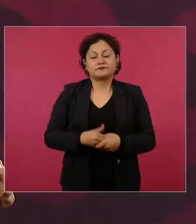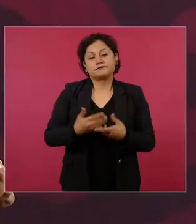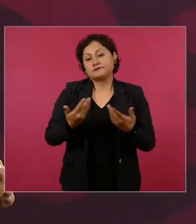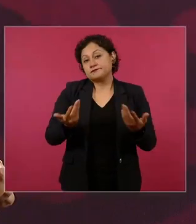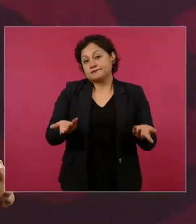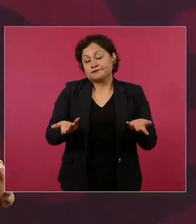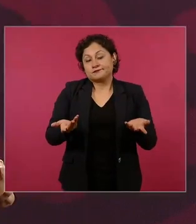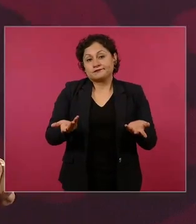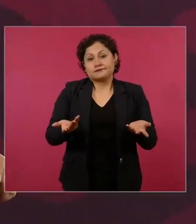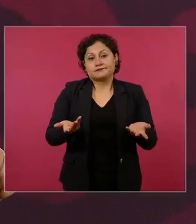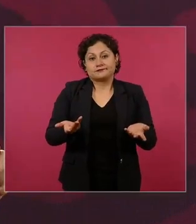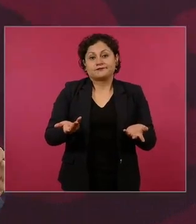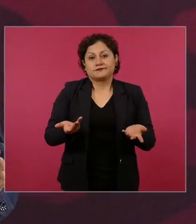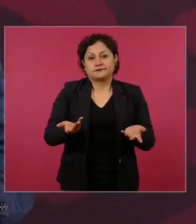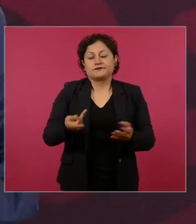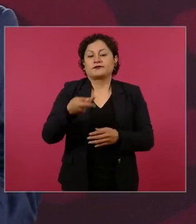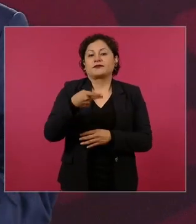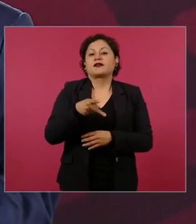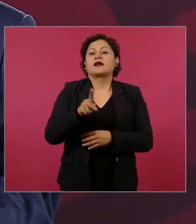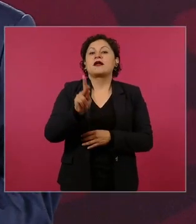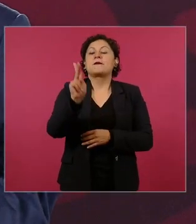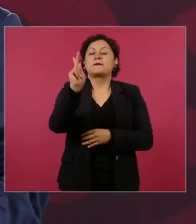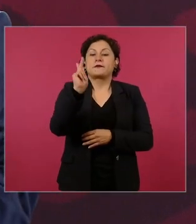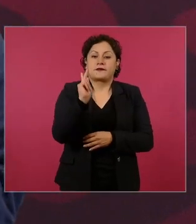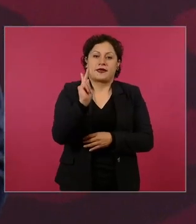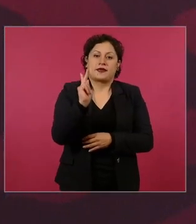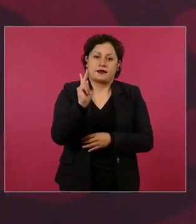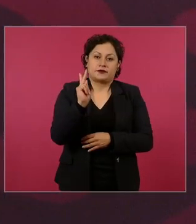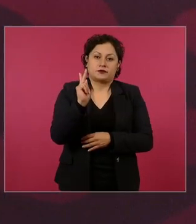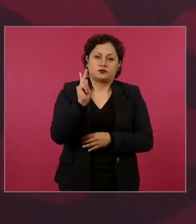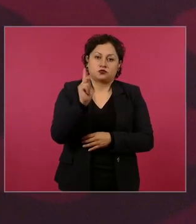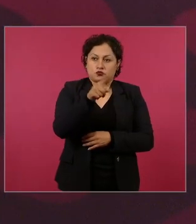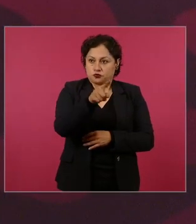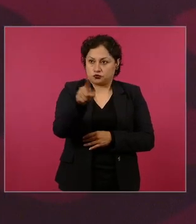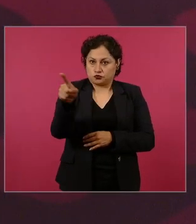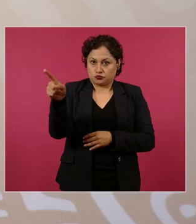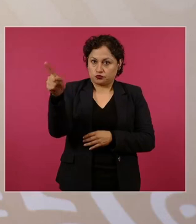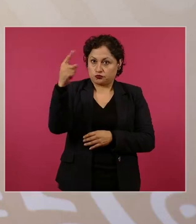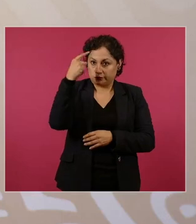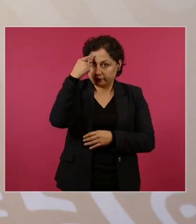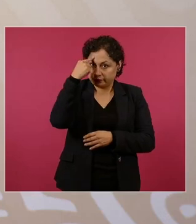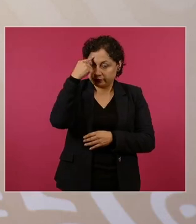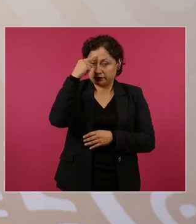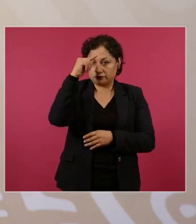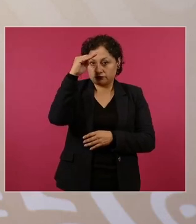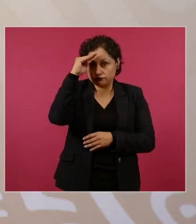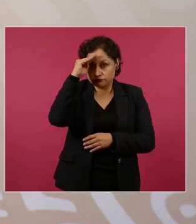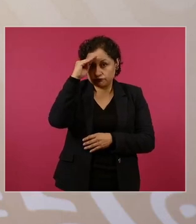Entonces, pero no descartar, porque